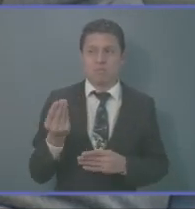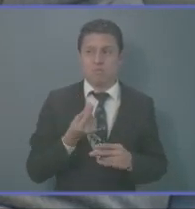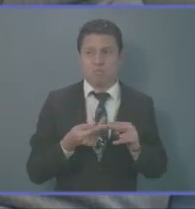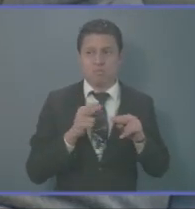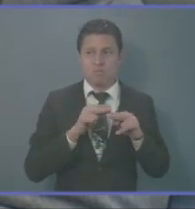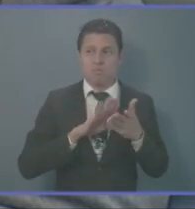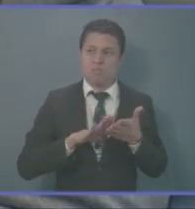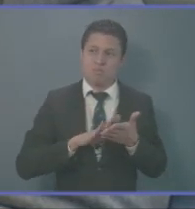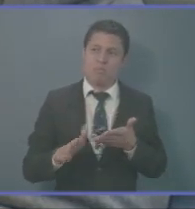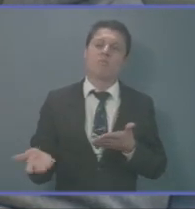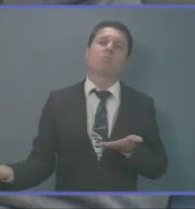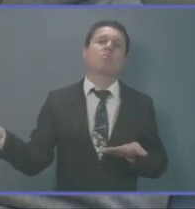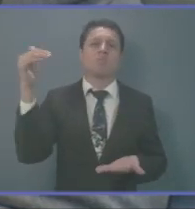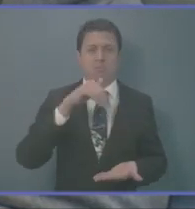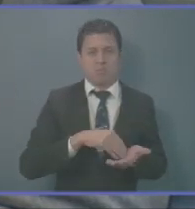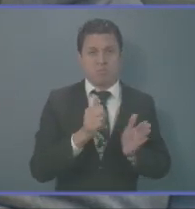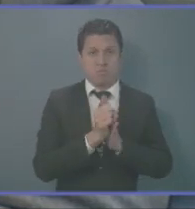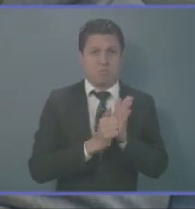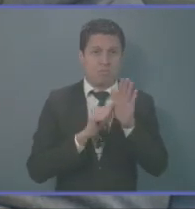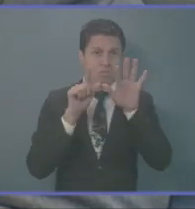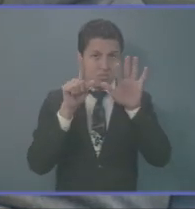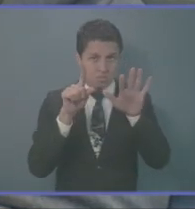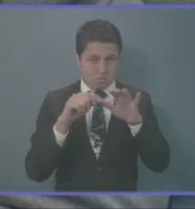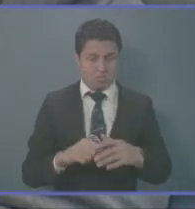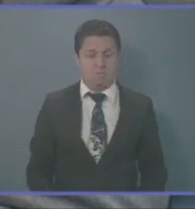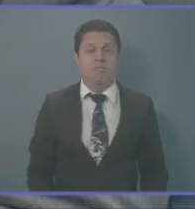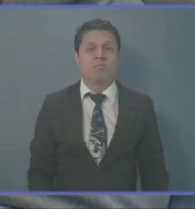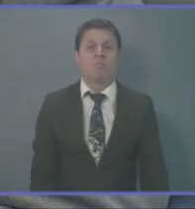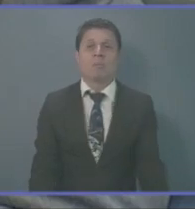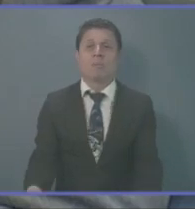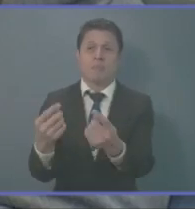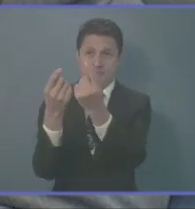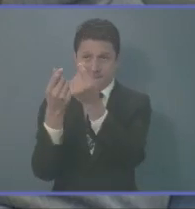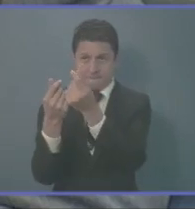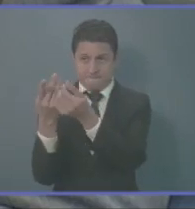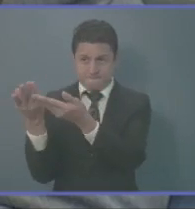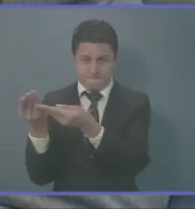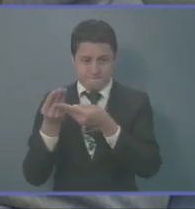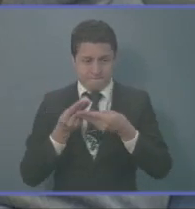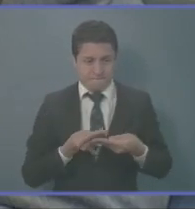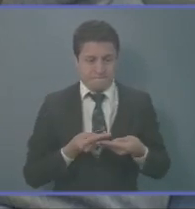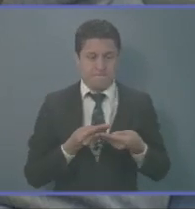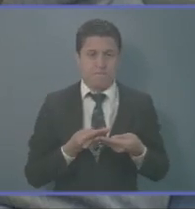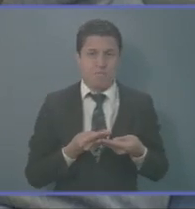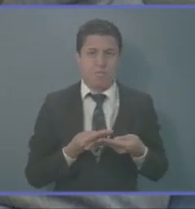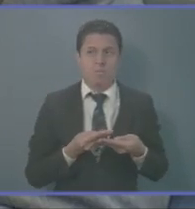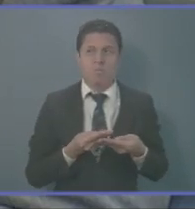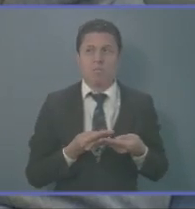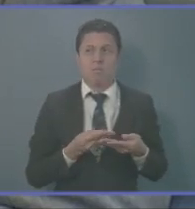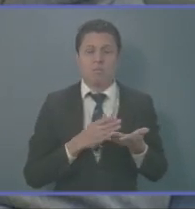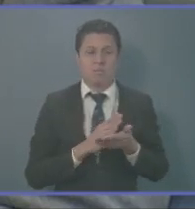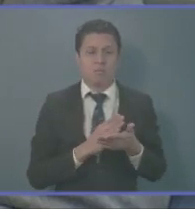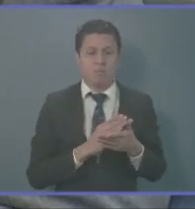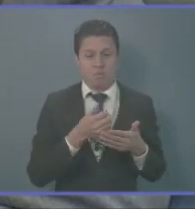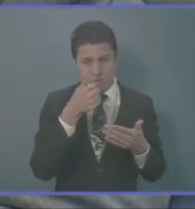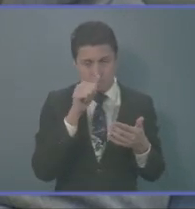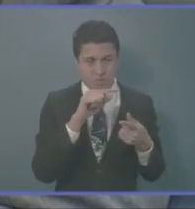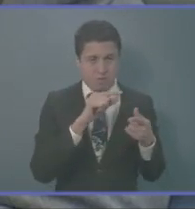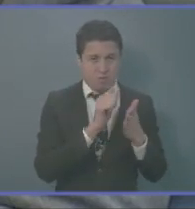de las cuotas. Artículo 6. Que los recursos que sean obtenidos según lo indicado en los considerandos 4 y